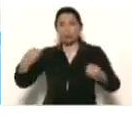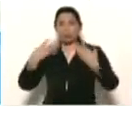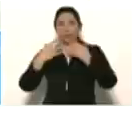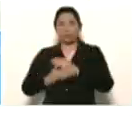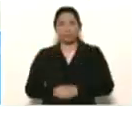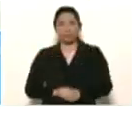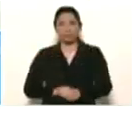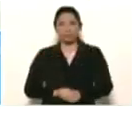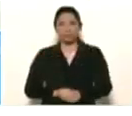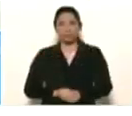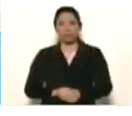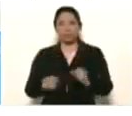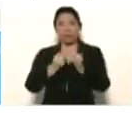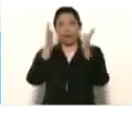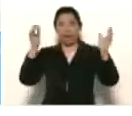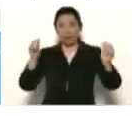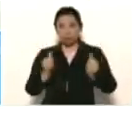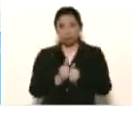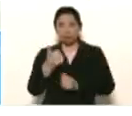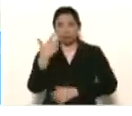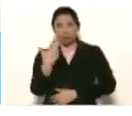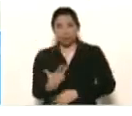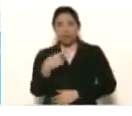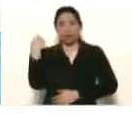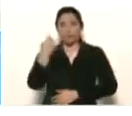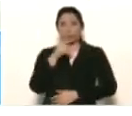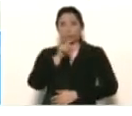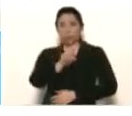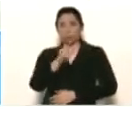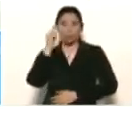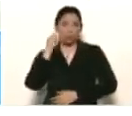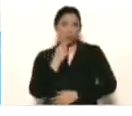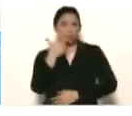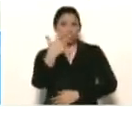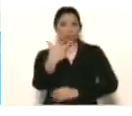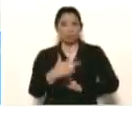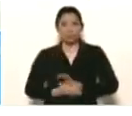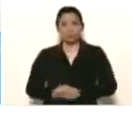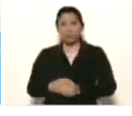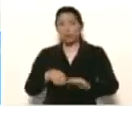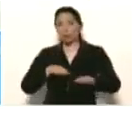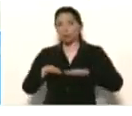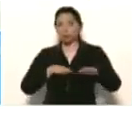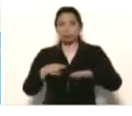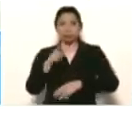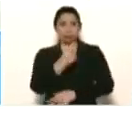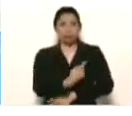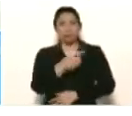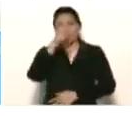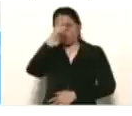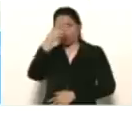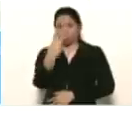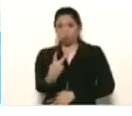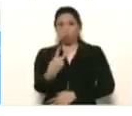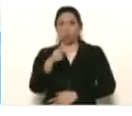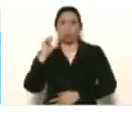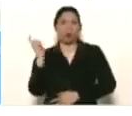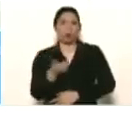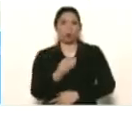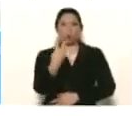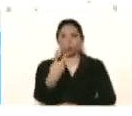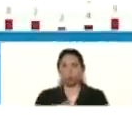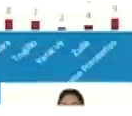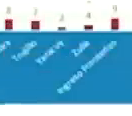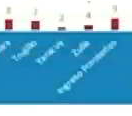estados como anzoátegui con tres apure con 1 bolívar con 3 es como un falcon con dos guárico con dos